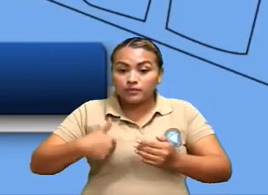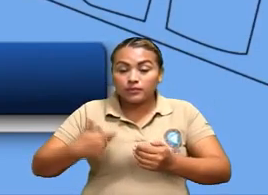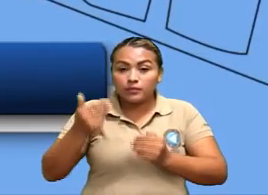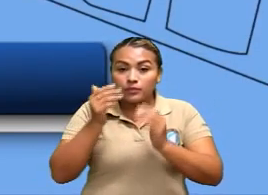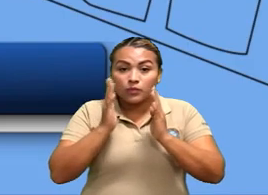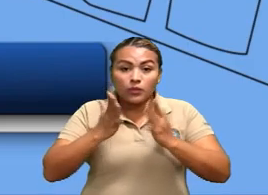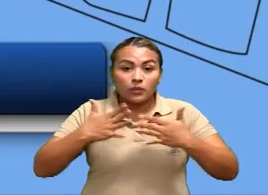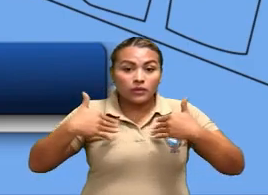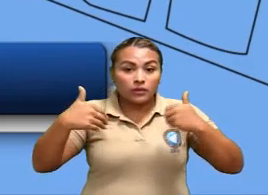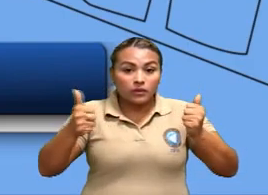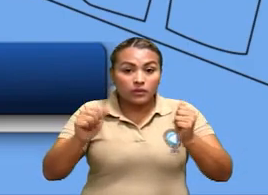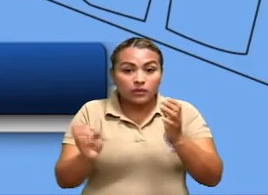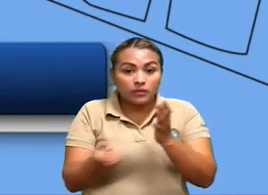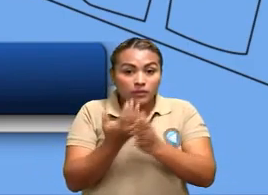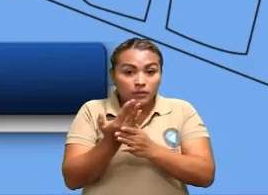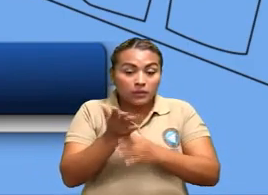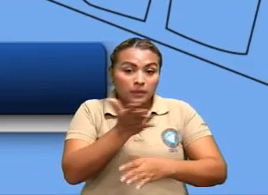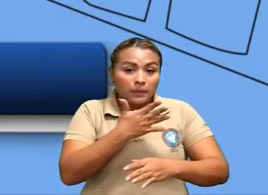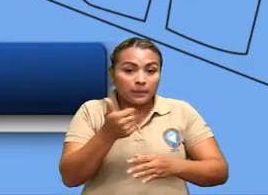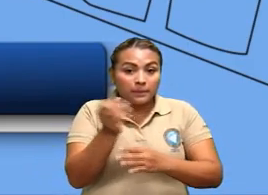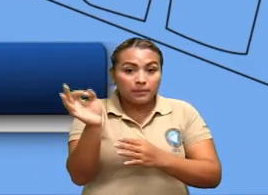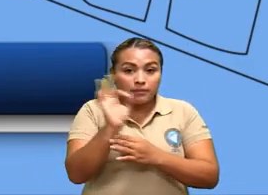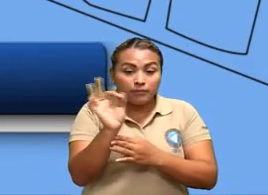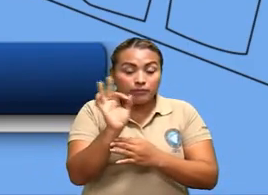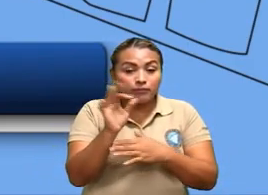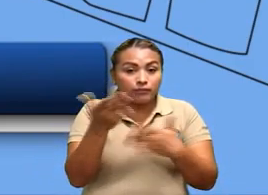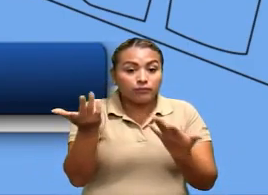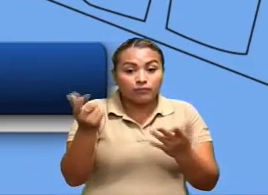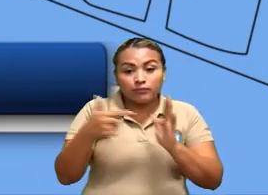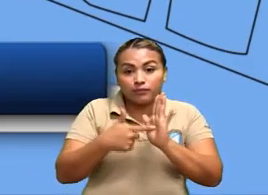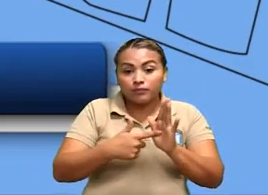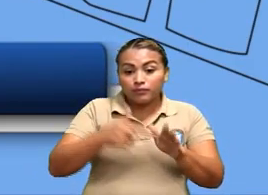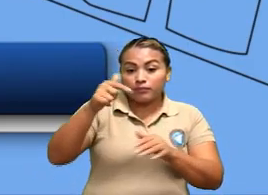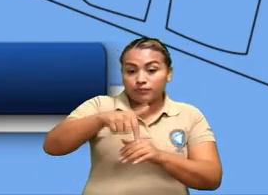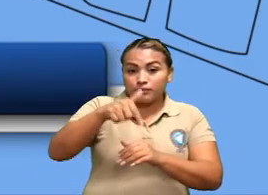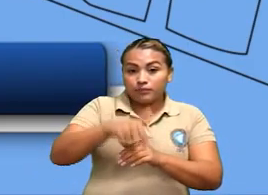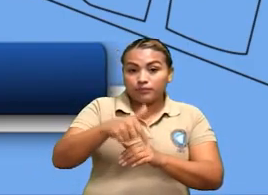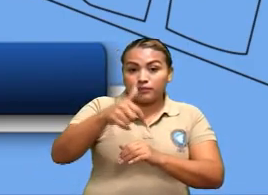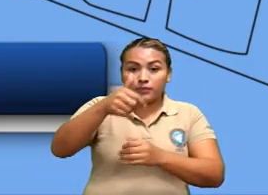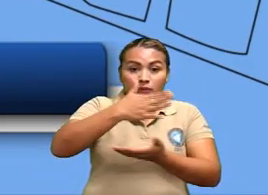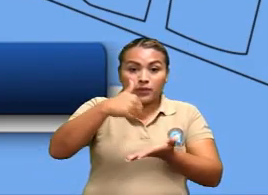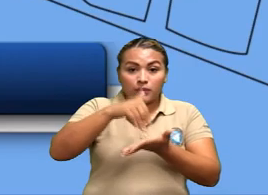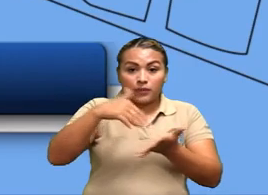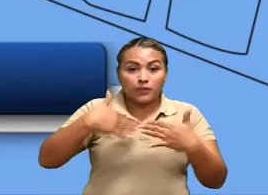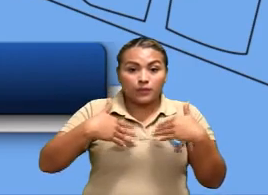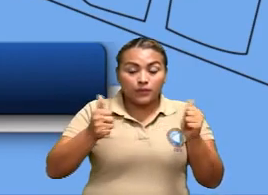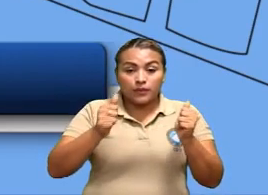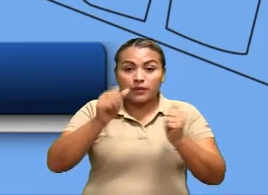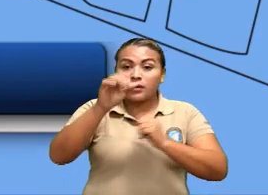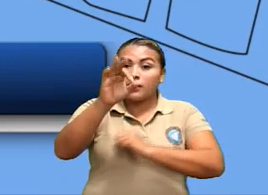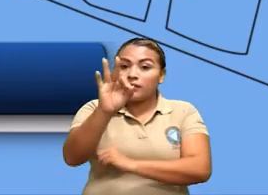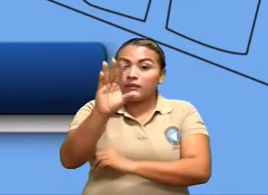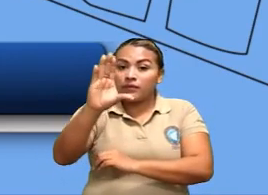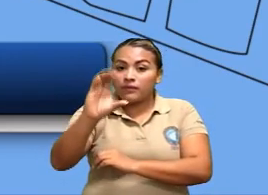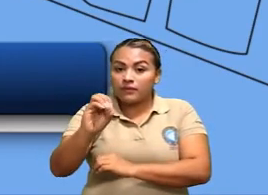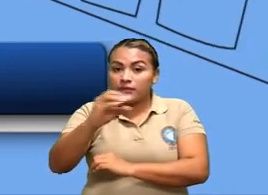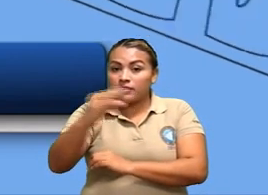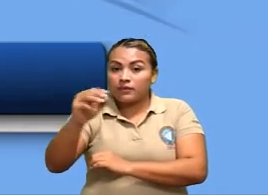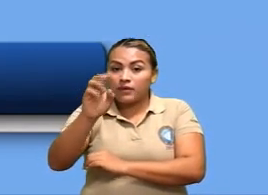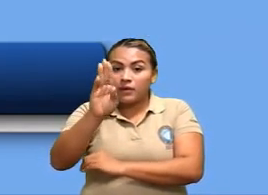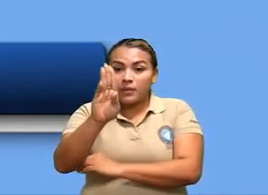todos los nicaragüenses. En el caso del Centro de Salud Francisco Buitrago, ¿desde cuándo funciona, la licenciada, esta área de